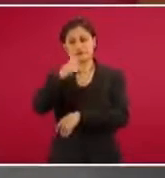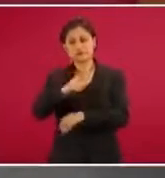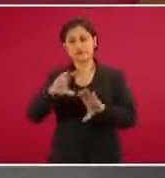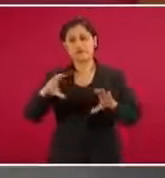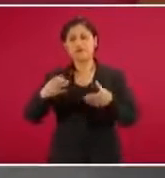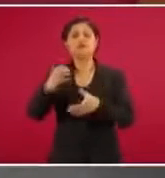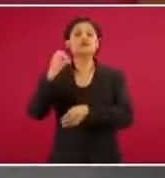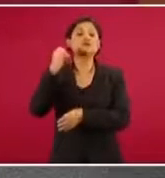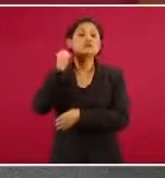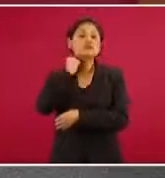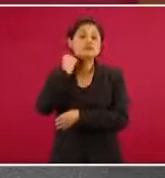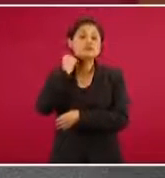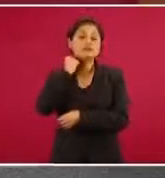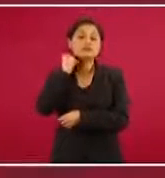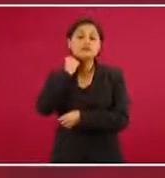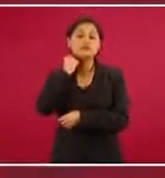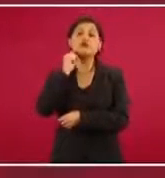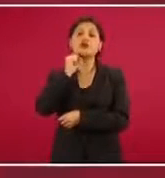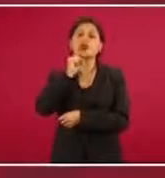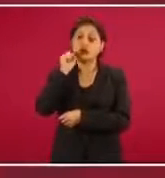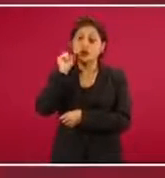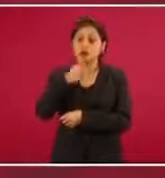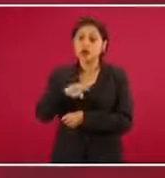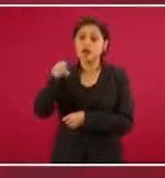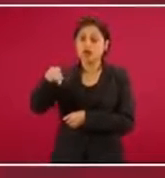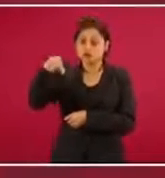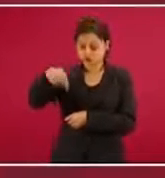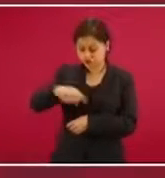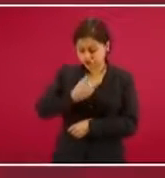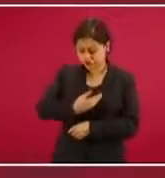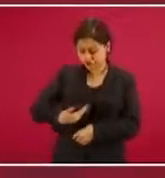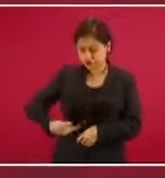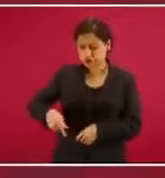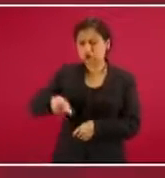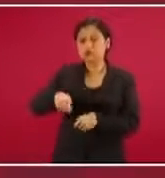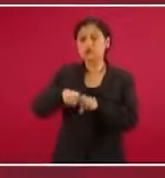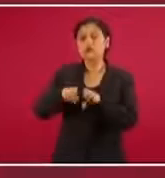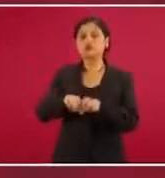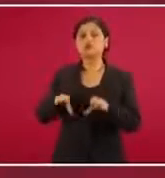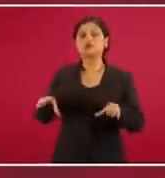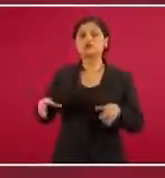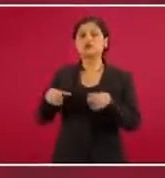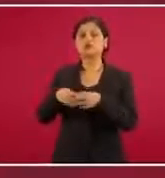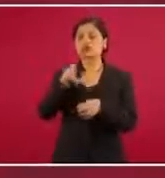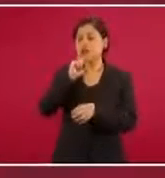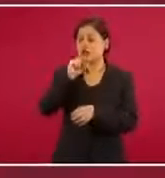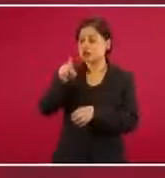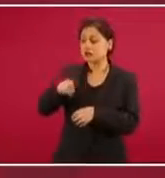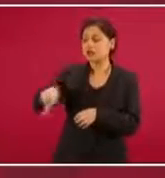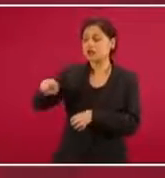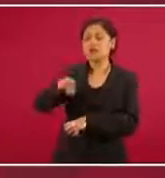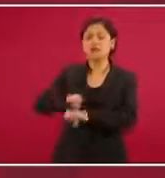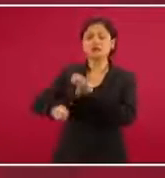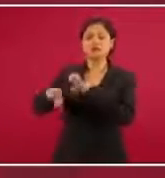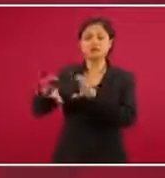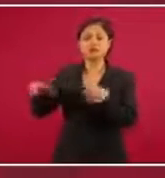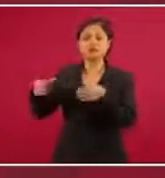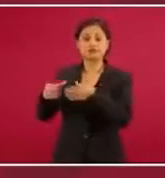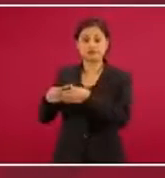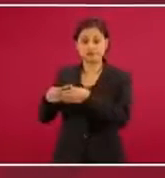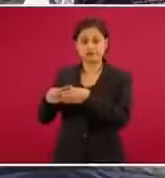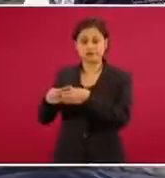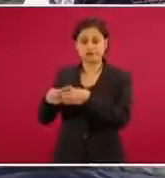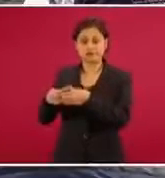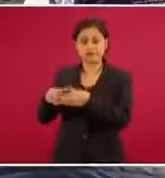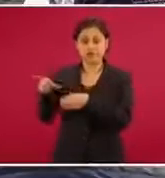también en el ejecutivo y en el sector empresarial él tiene un punto de vista